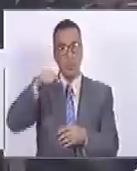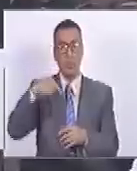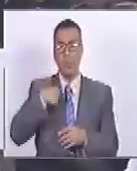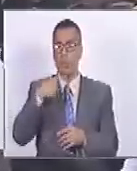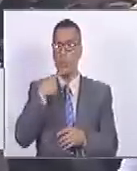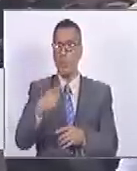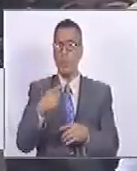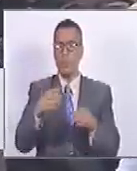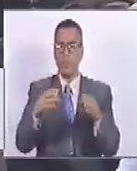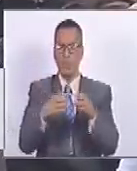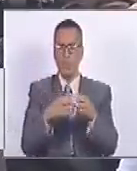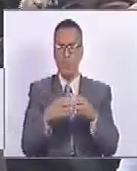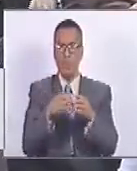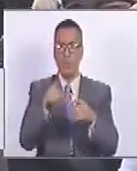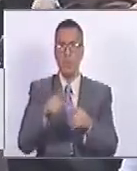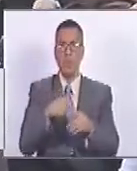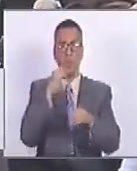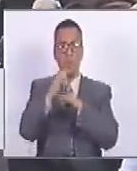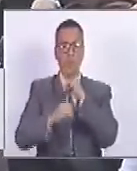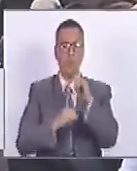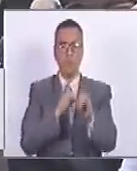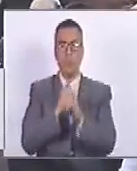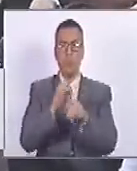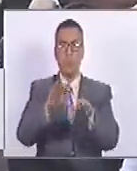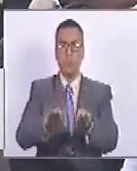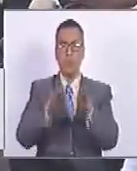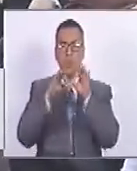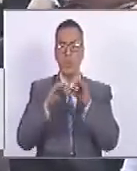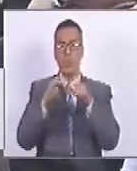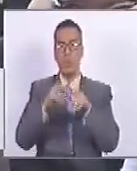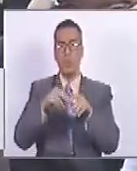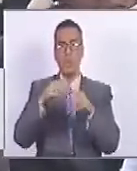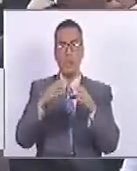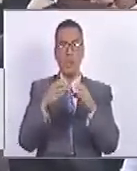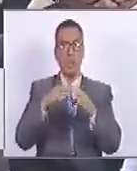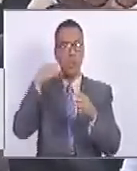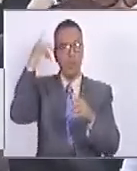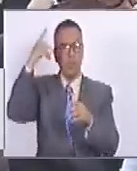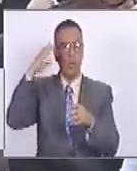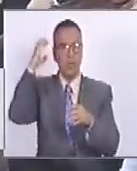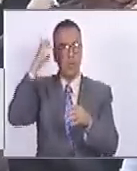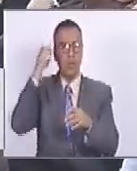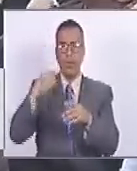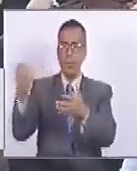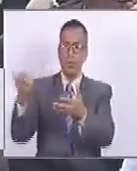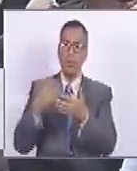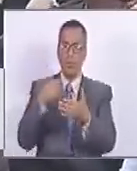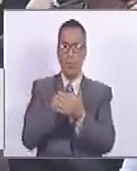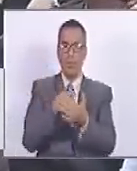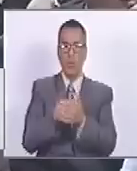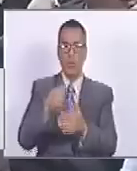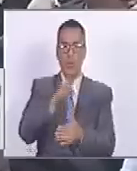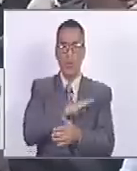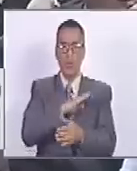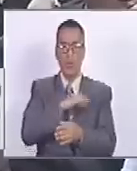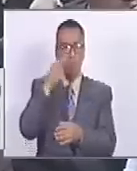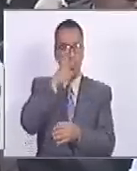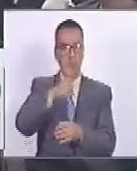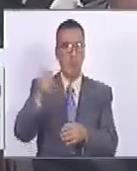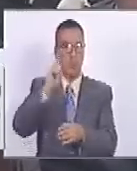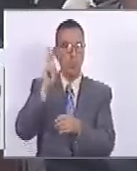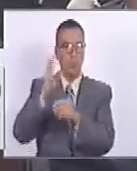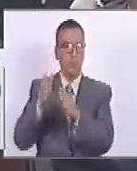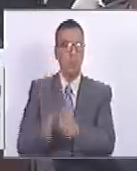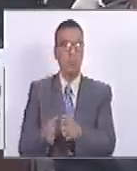a esa comunidad internacional, en especial ese Parlamento Europeo, que abogue para que nos devuelvan los recursos que pertenecen al pueblo